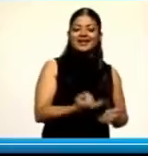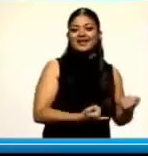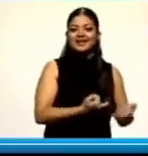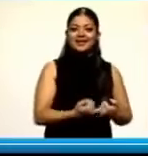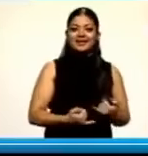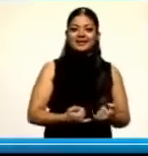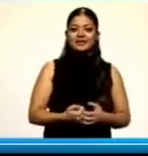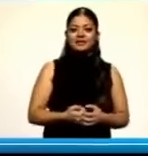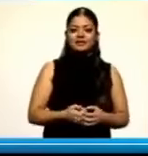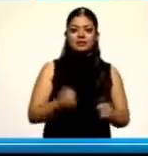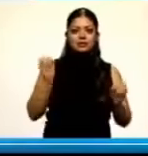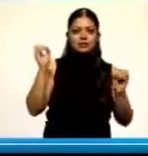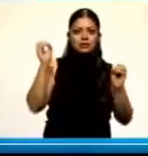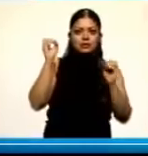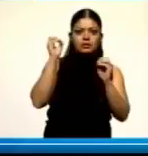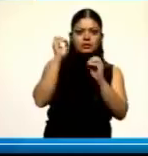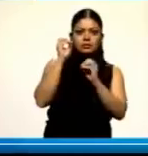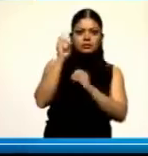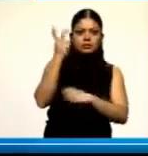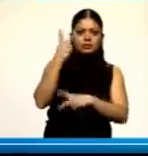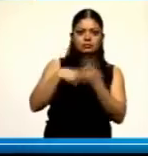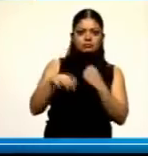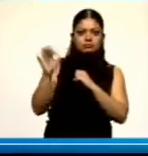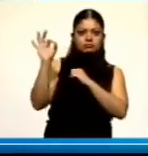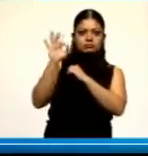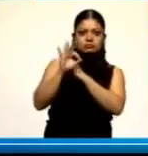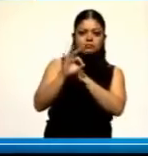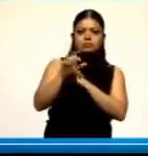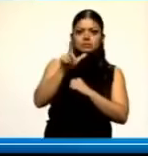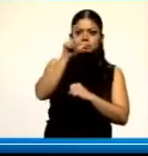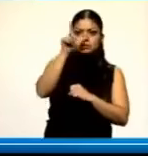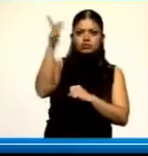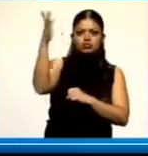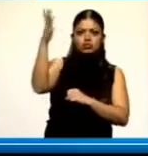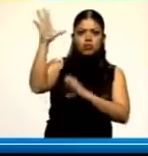Se está oscureciendo. ¿Quién apagó la luz del sol?